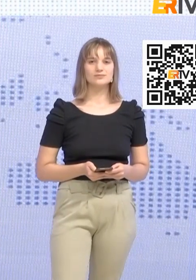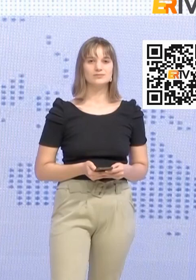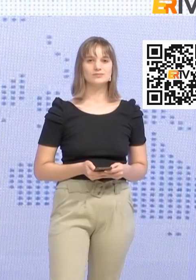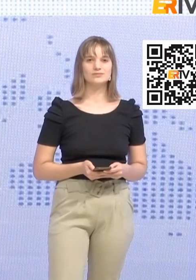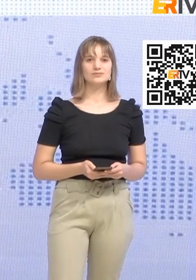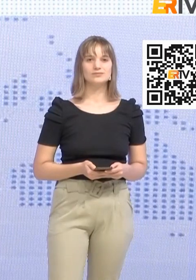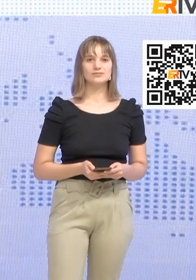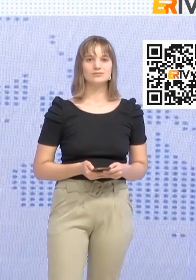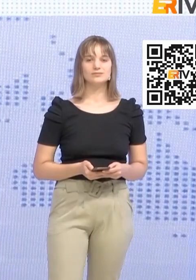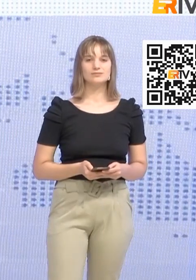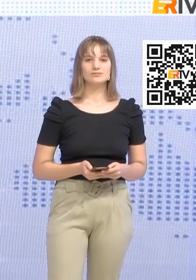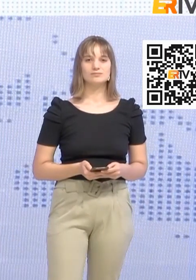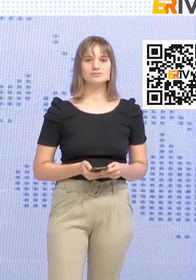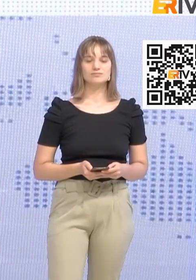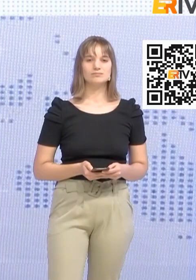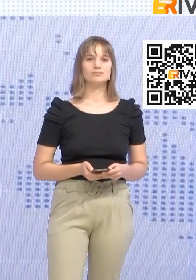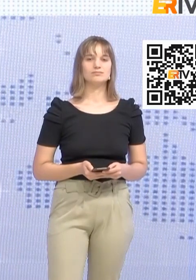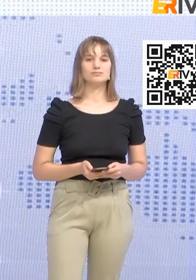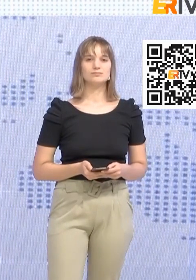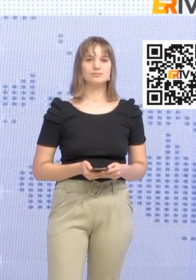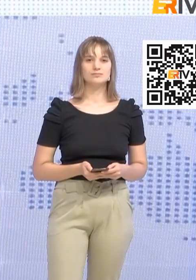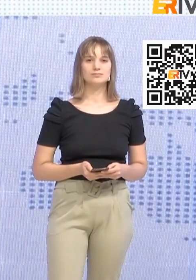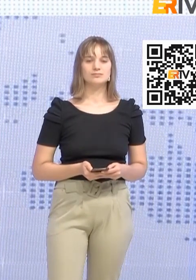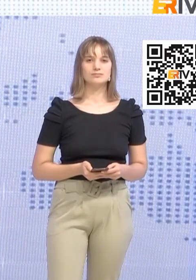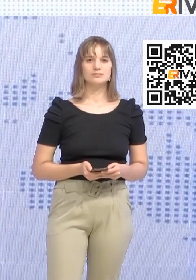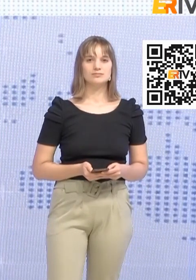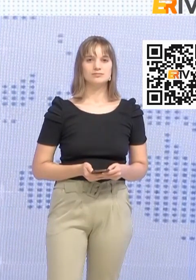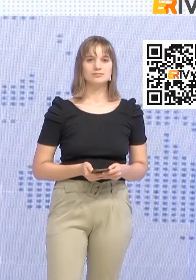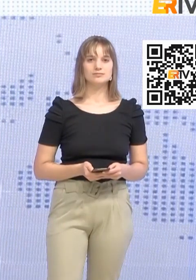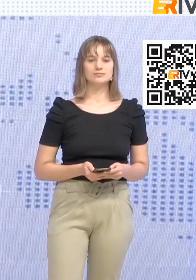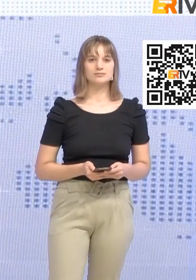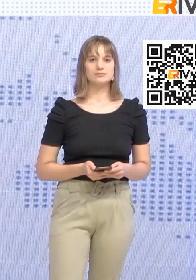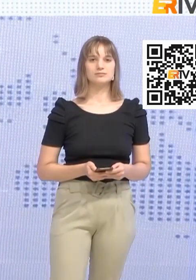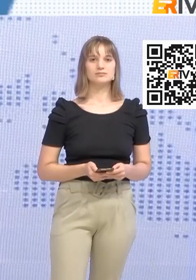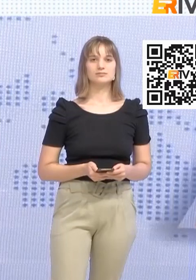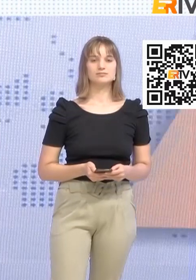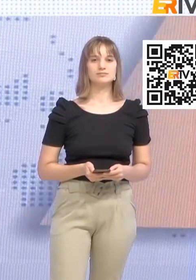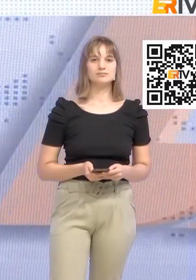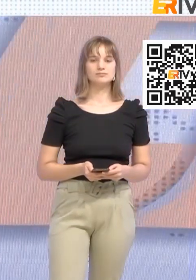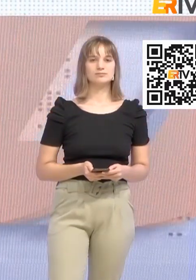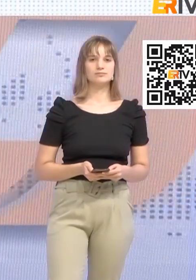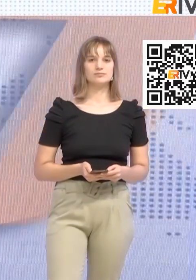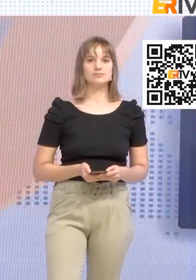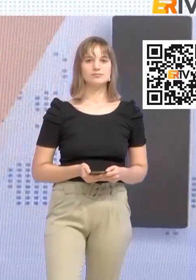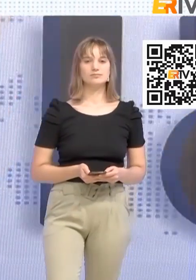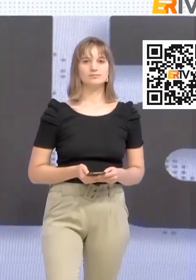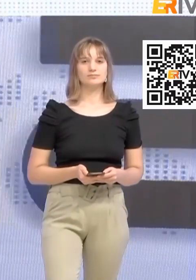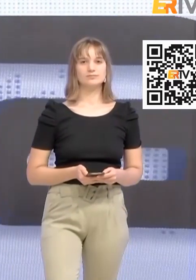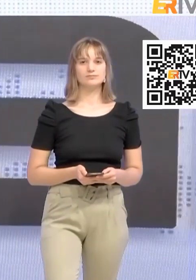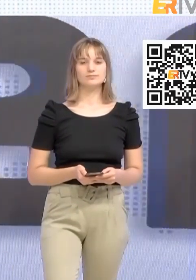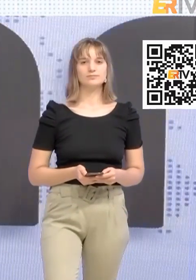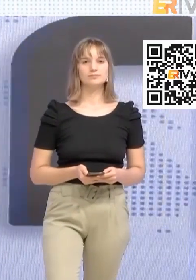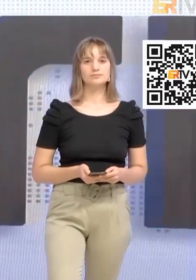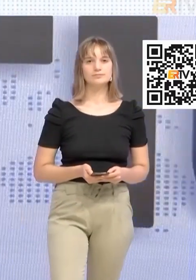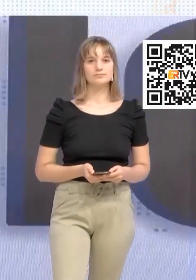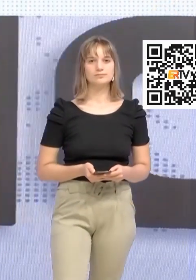sobre determinado banco, detenerme un poquito más en que la cuenta sobre la que estoy operando sea efectivamente la cuenta